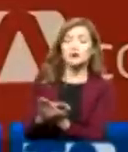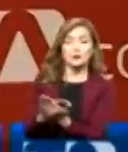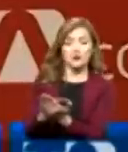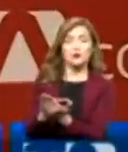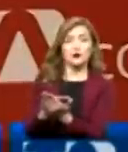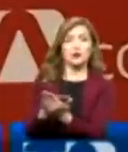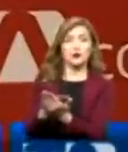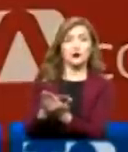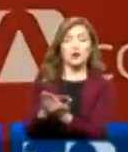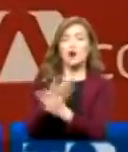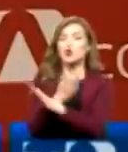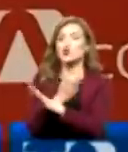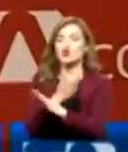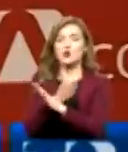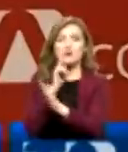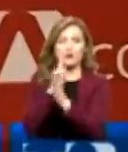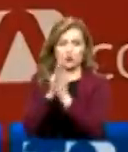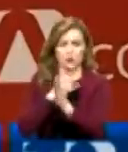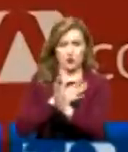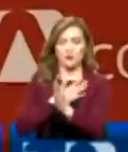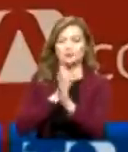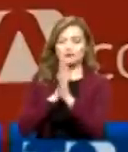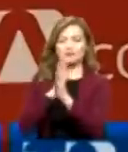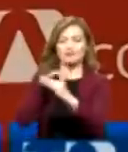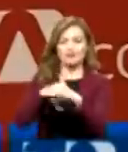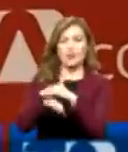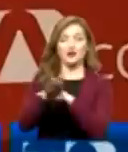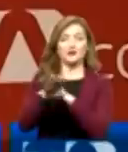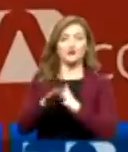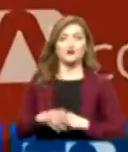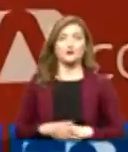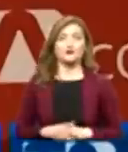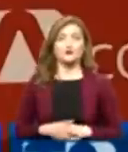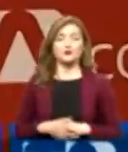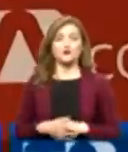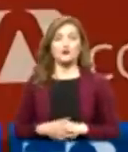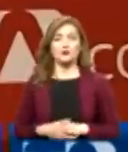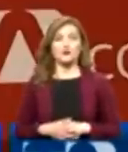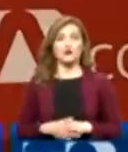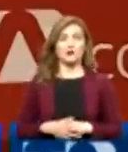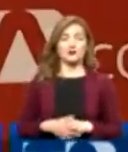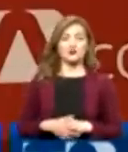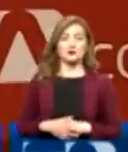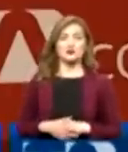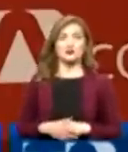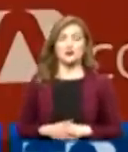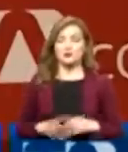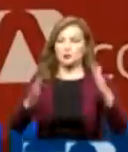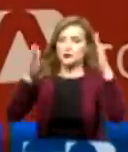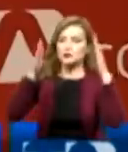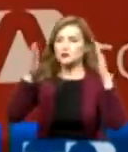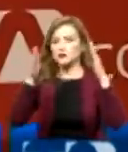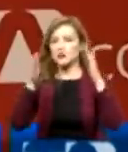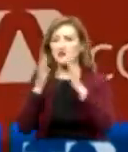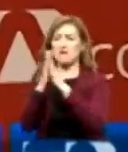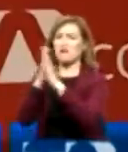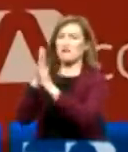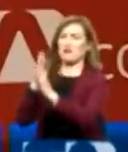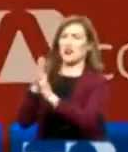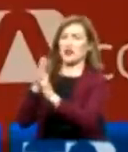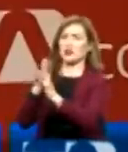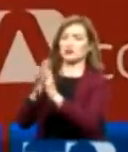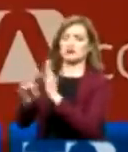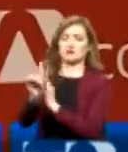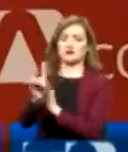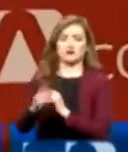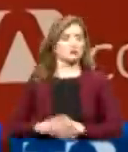¿no? Tomar el turno. Yo ingreso y tú no sabes todo eso, te vas a atención, haces la fila y ¿qué